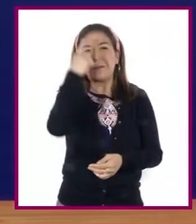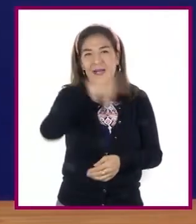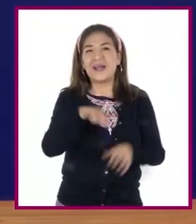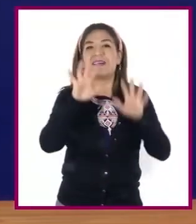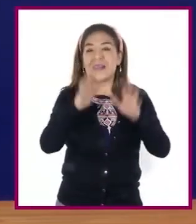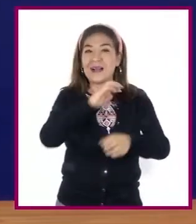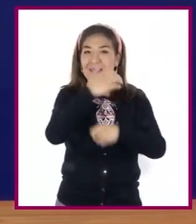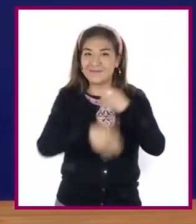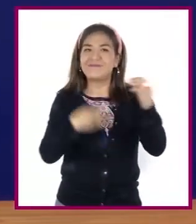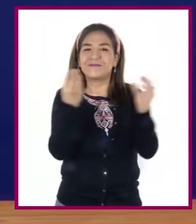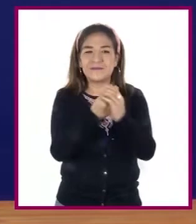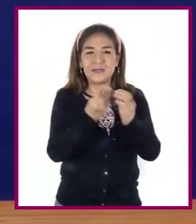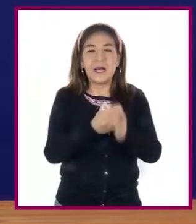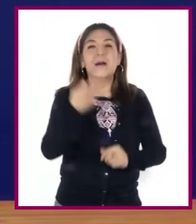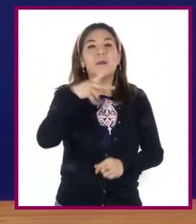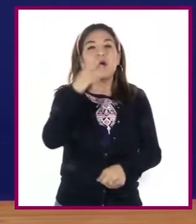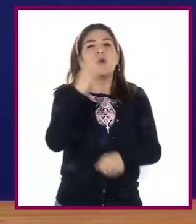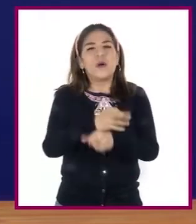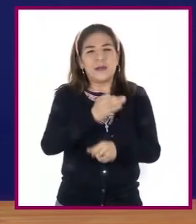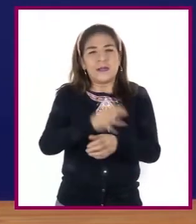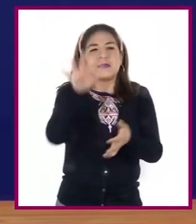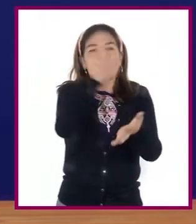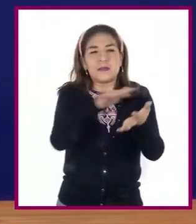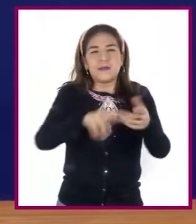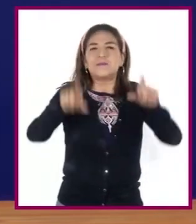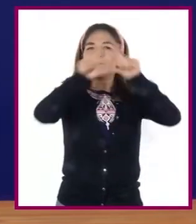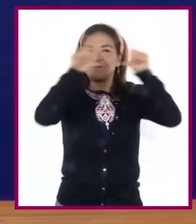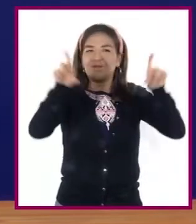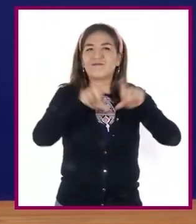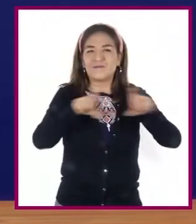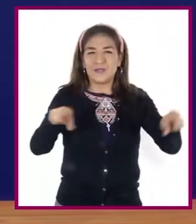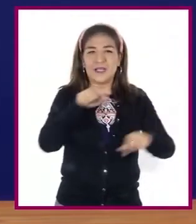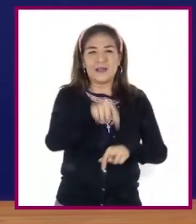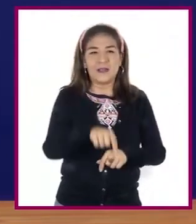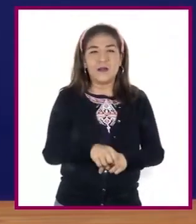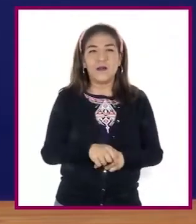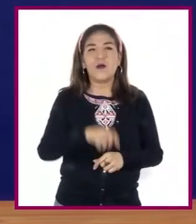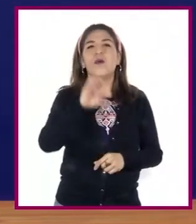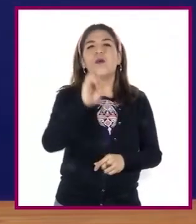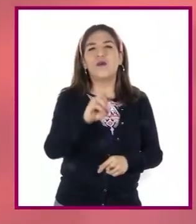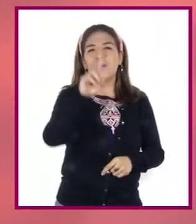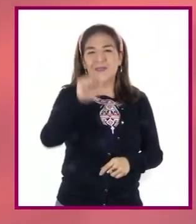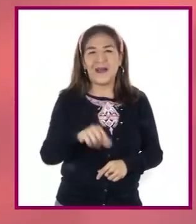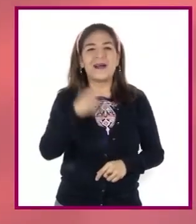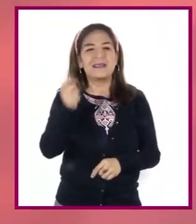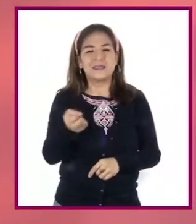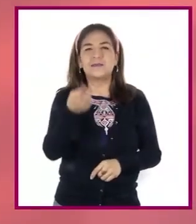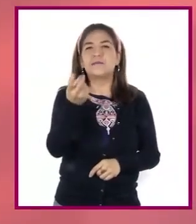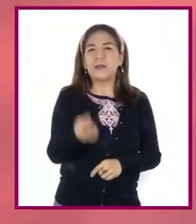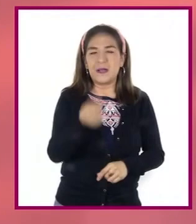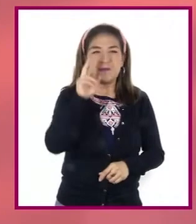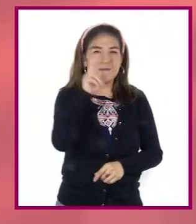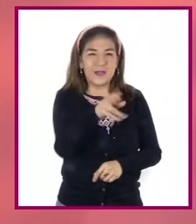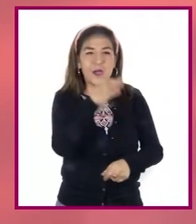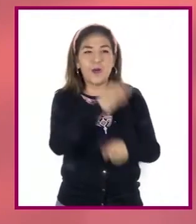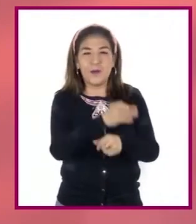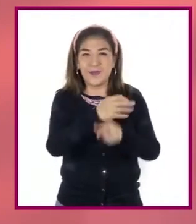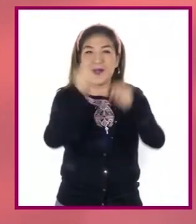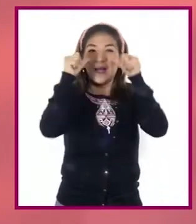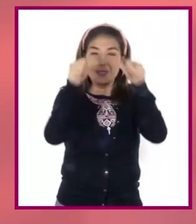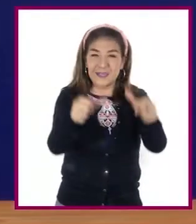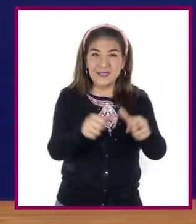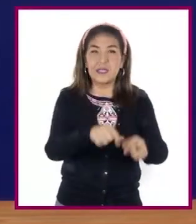sesión. Pero ahora vamos a leer un par de fragmentos de Oda al perro de Pablo Neruda. Pongan mucha atención y